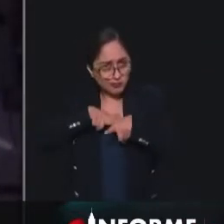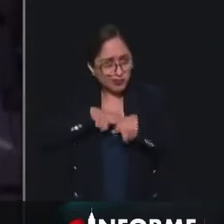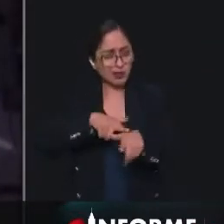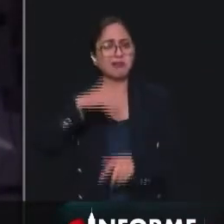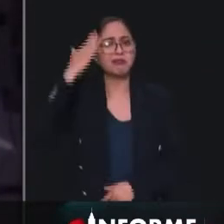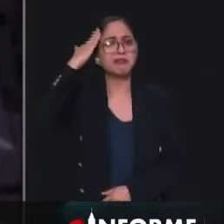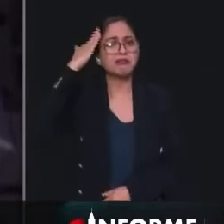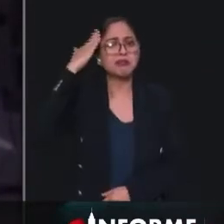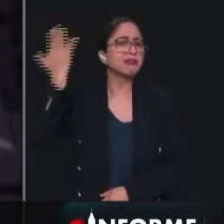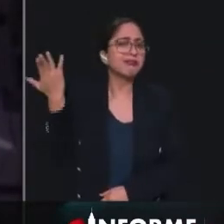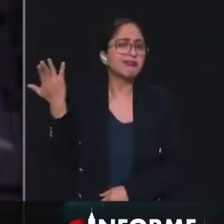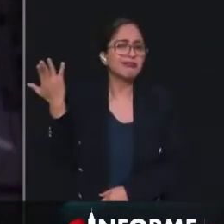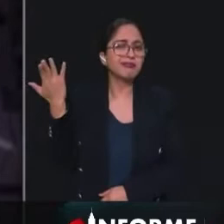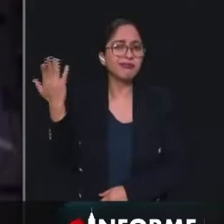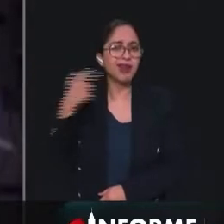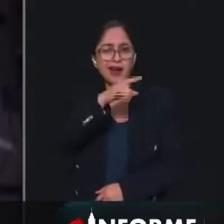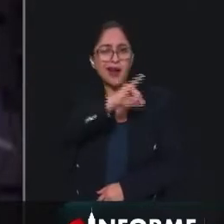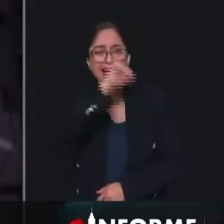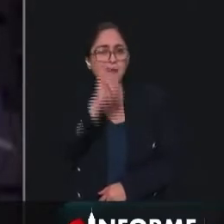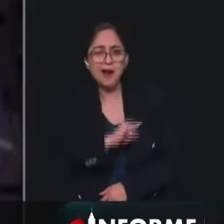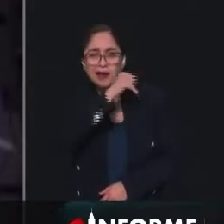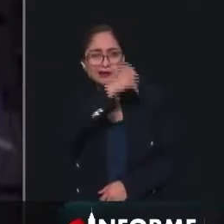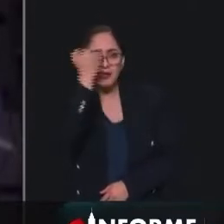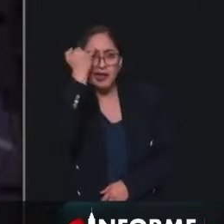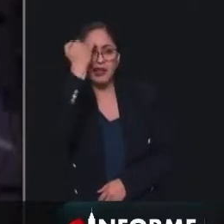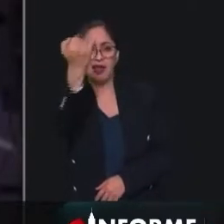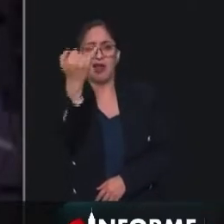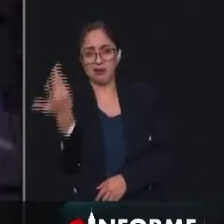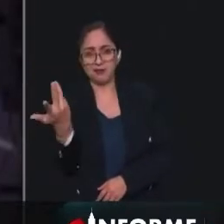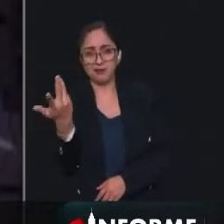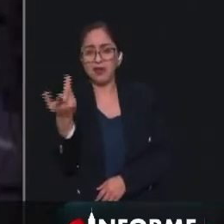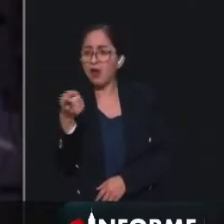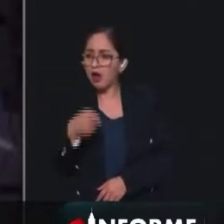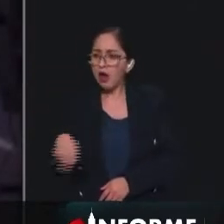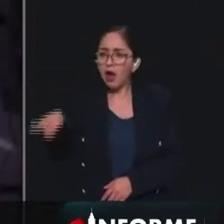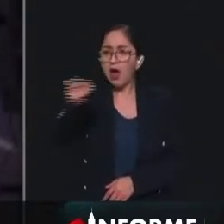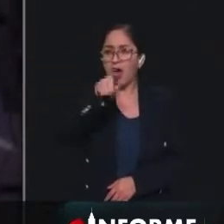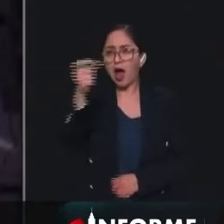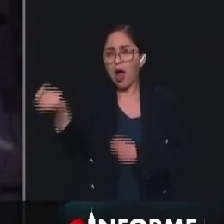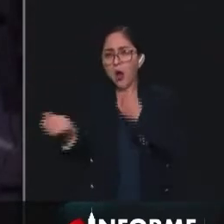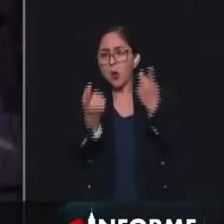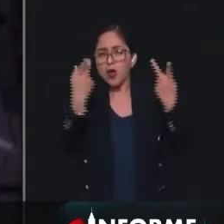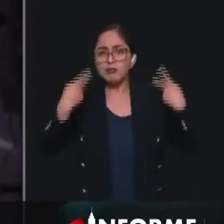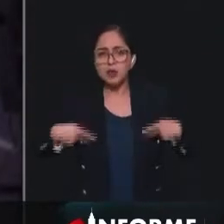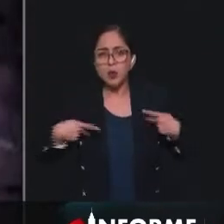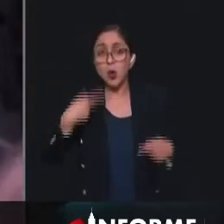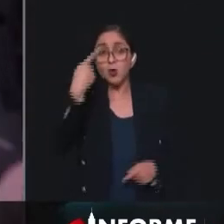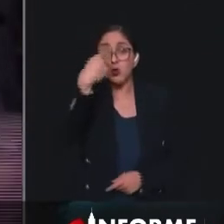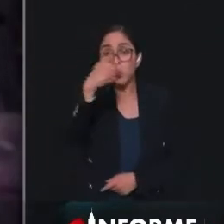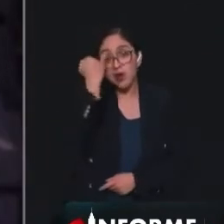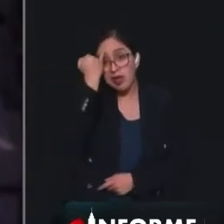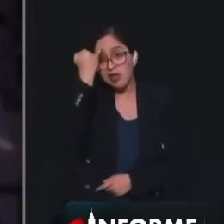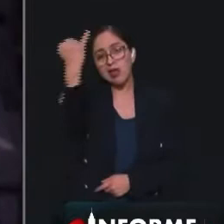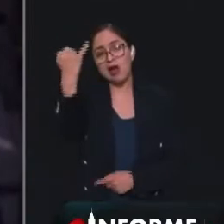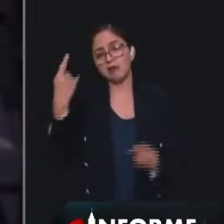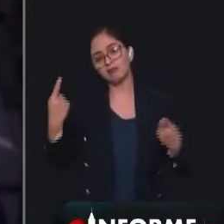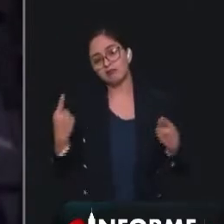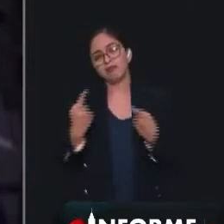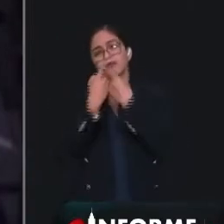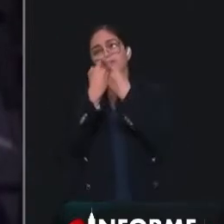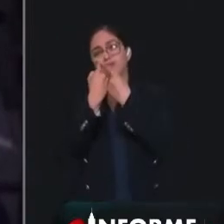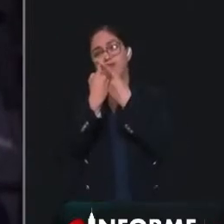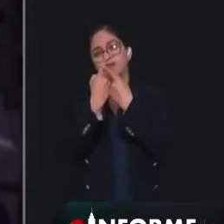es lo poderosa. Hay una confrontación de percepciones muy clara, ¿no? Este sería